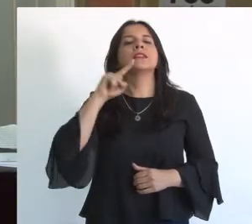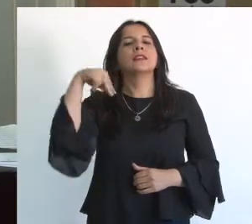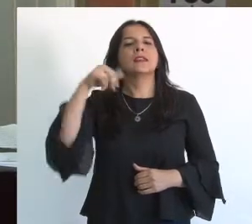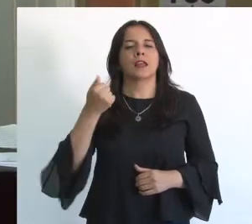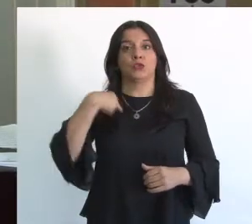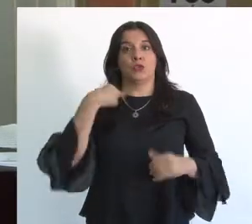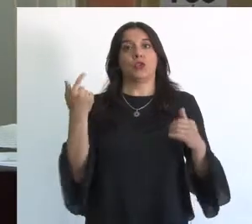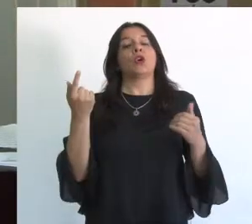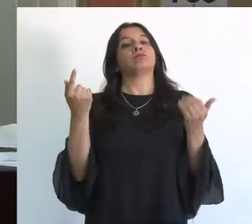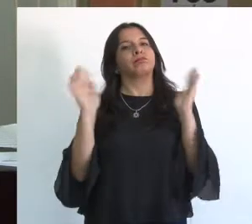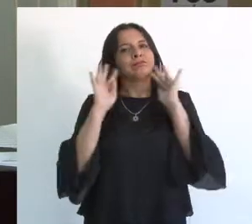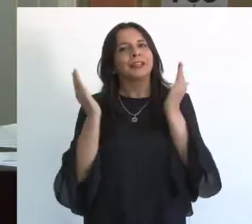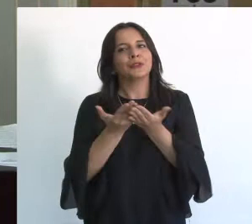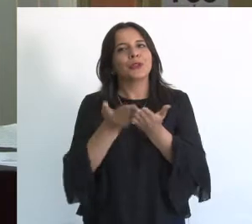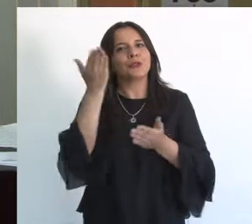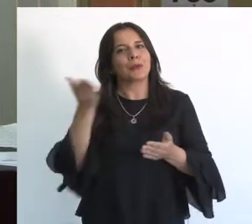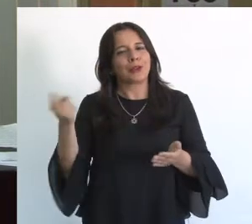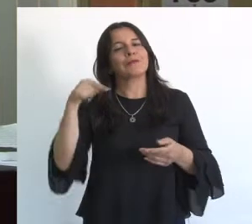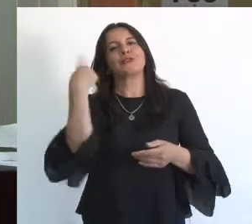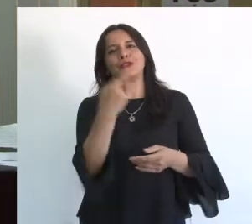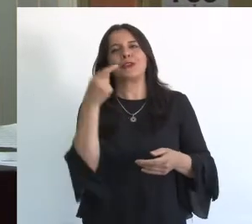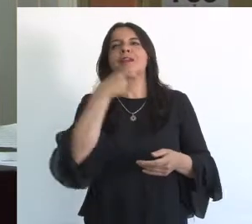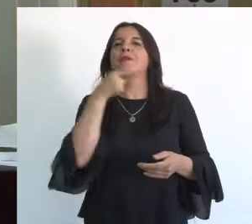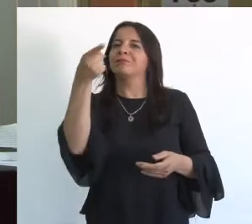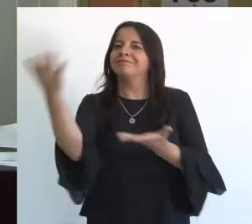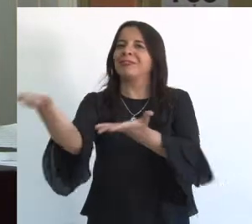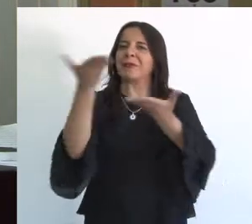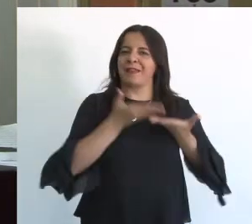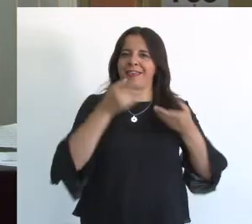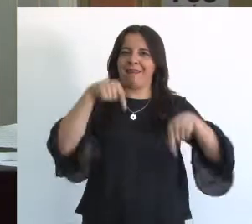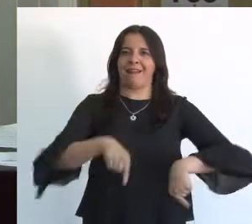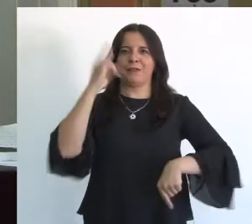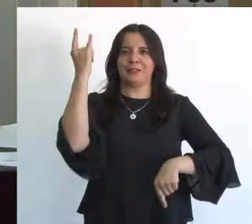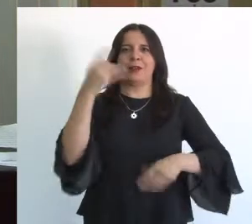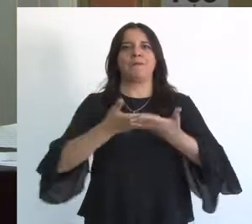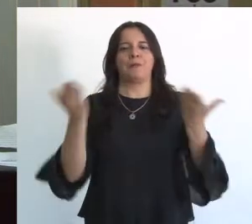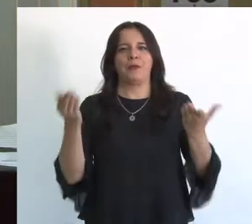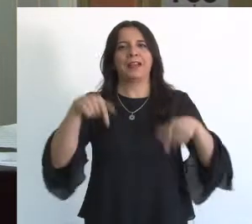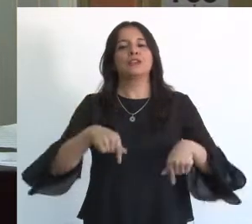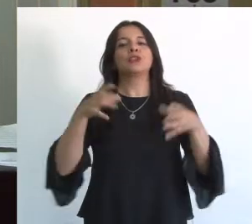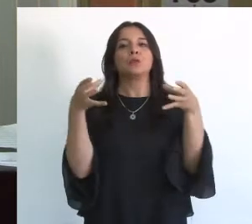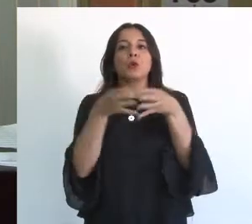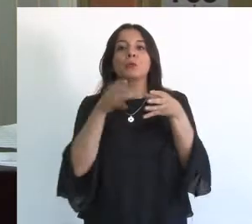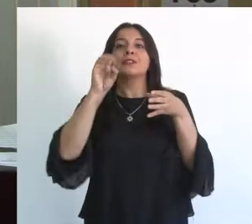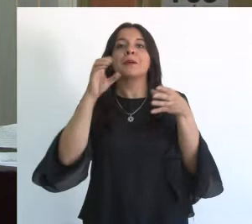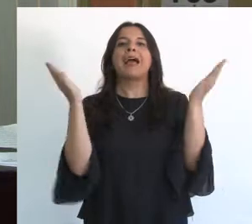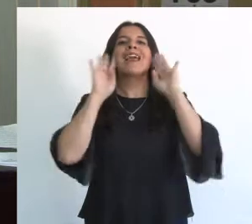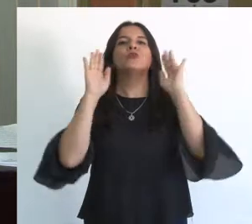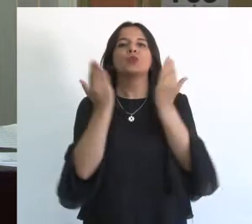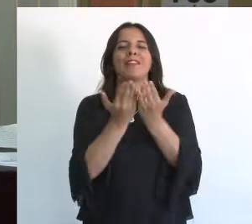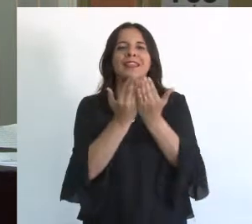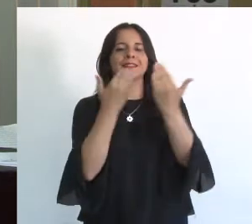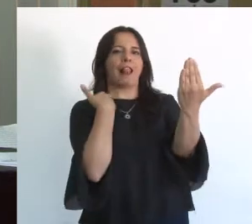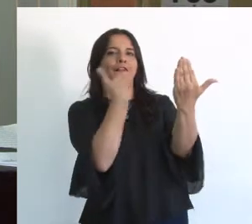Estudiante de Antropología y les damos la bienvenida a la Universidad Pública. Somos estudiantes al frente, actual conducción del Centro de Estudiantes